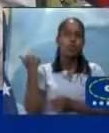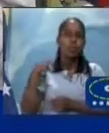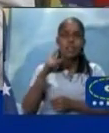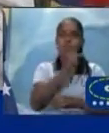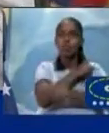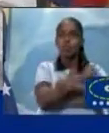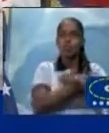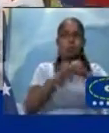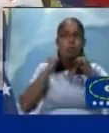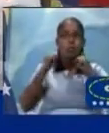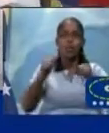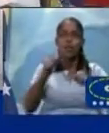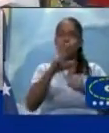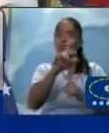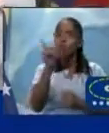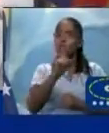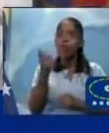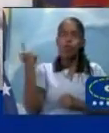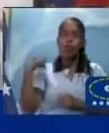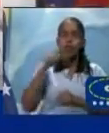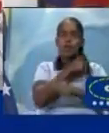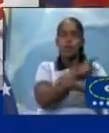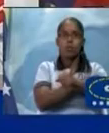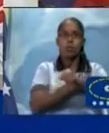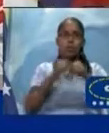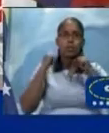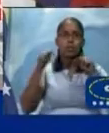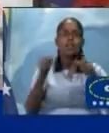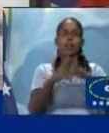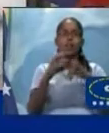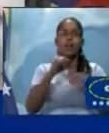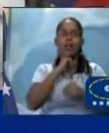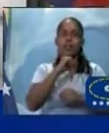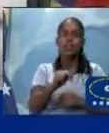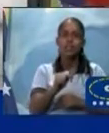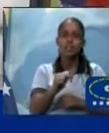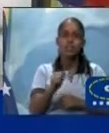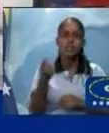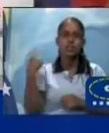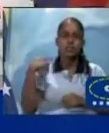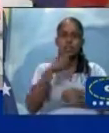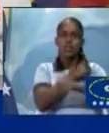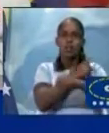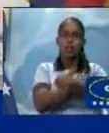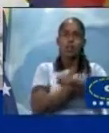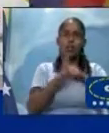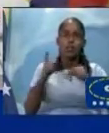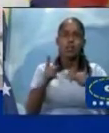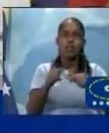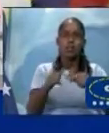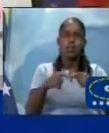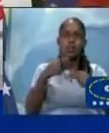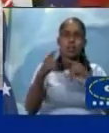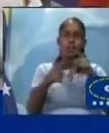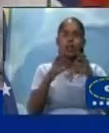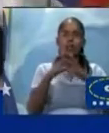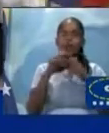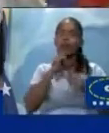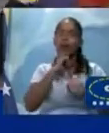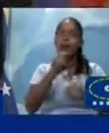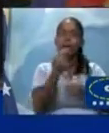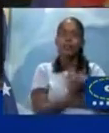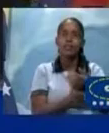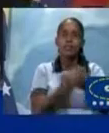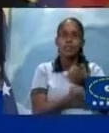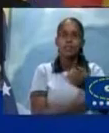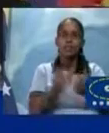poder judicial, no tenían un poder ejecutivo, no tenían un poder legislativo.